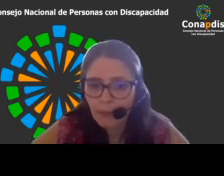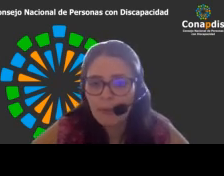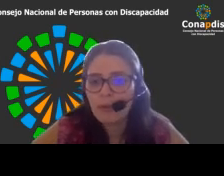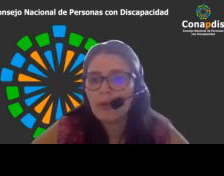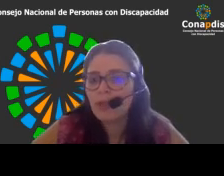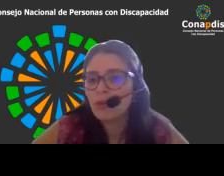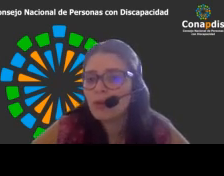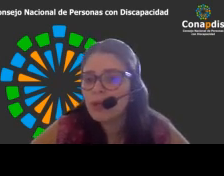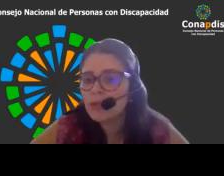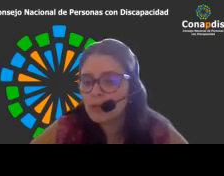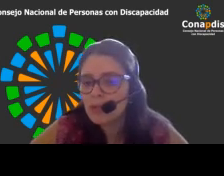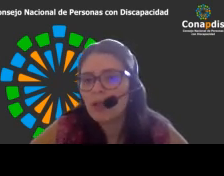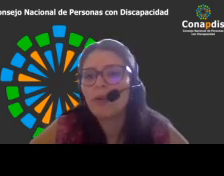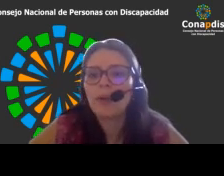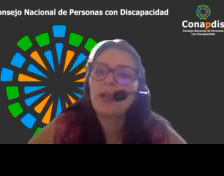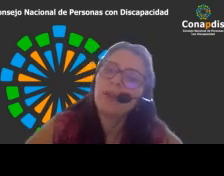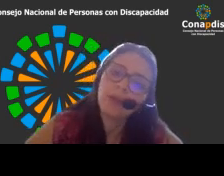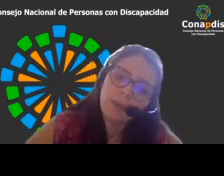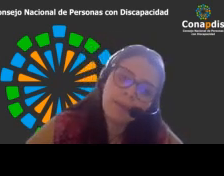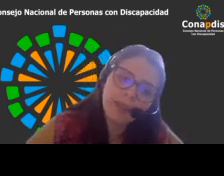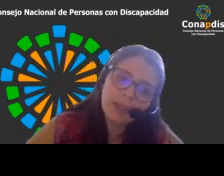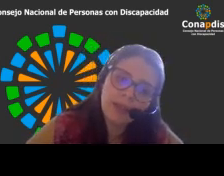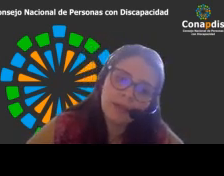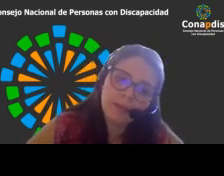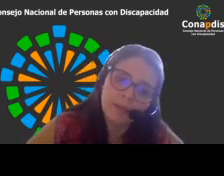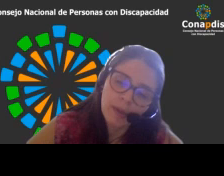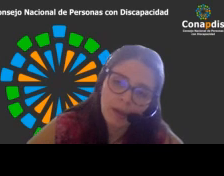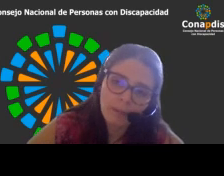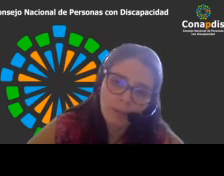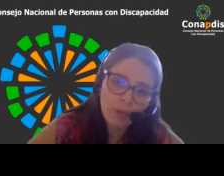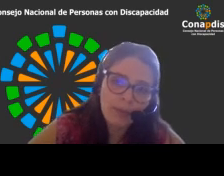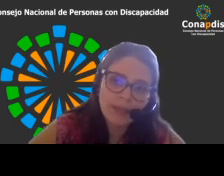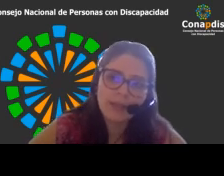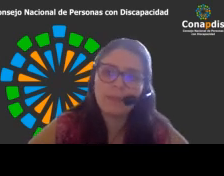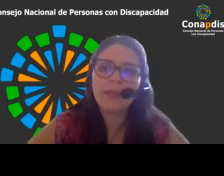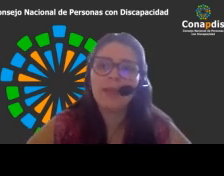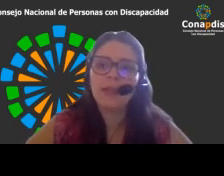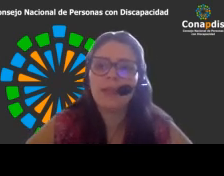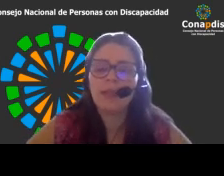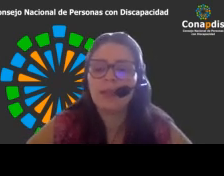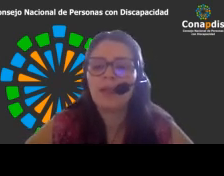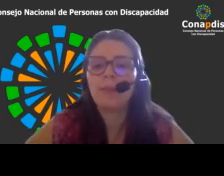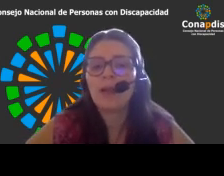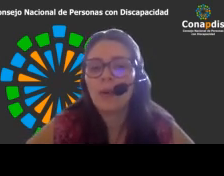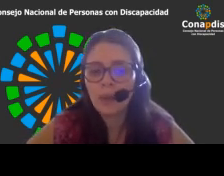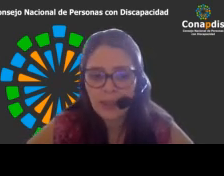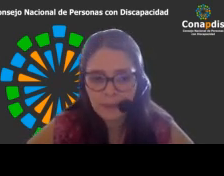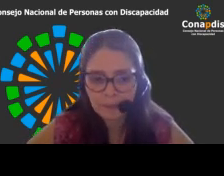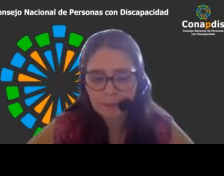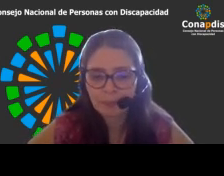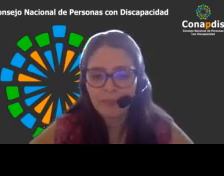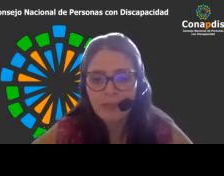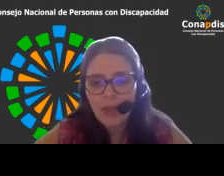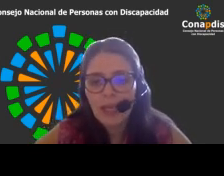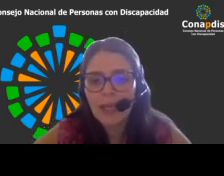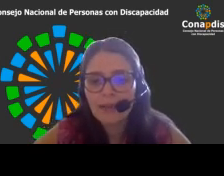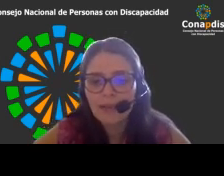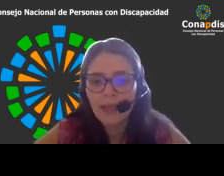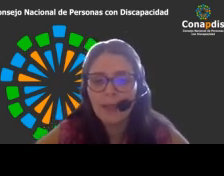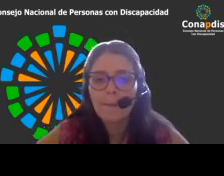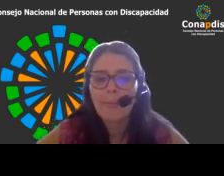también es todo un tema pero lo que yo he escuchado igual hay otra compañera que es un poco más experta en el tema laboral